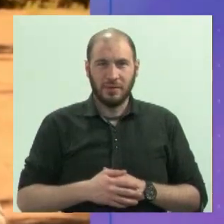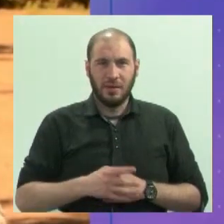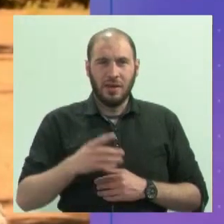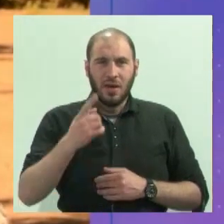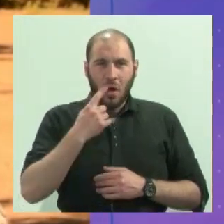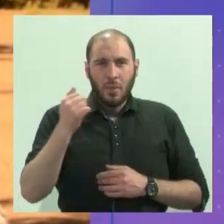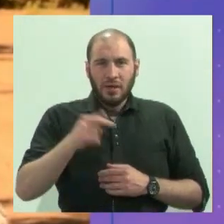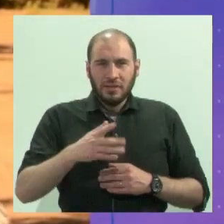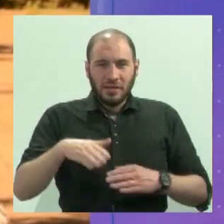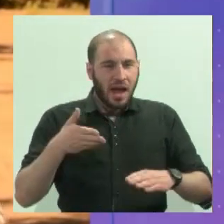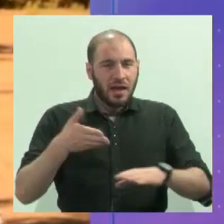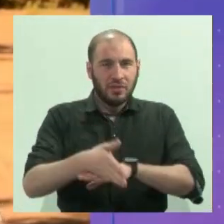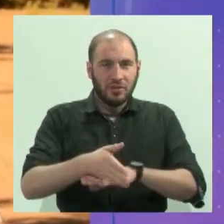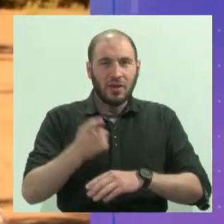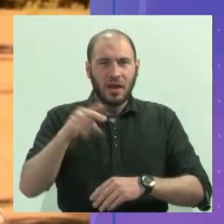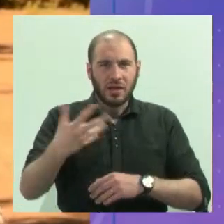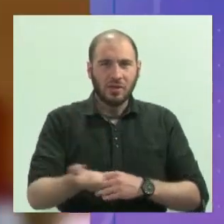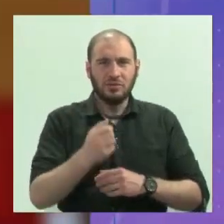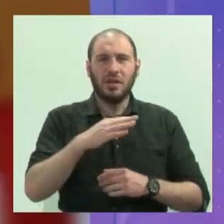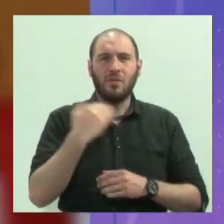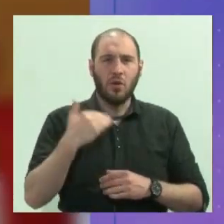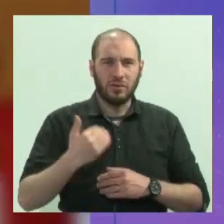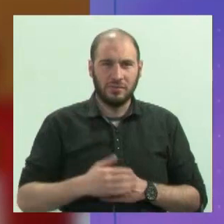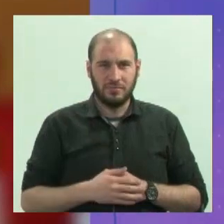la represa y ahí encontró al putre.